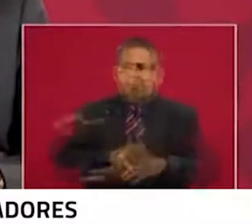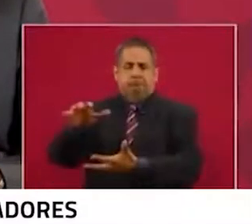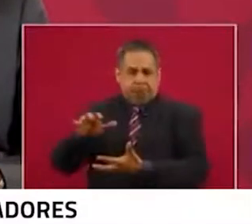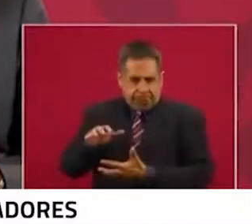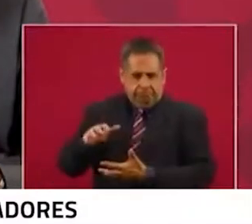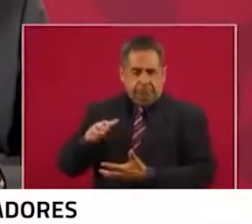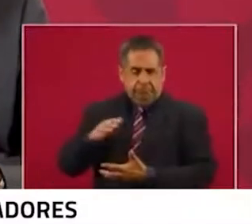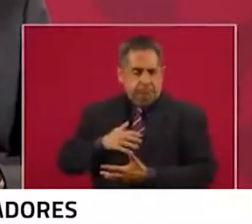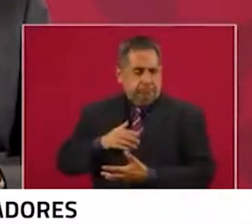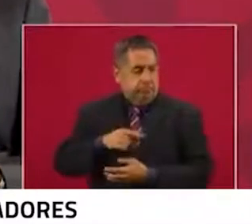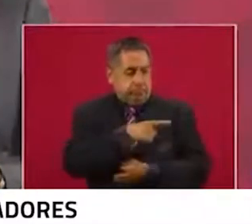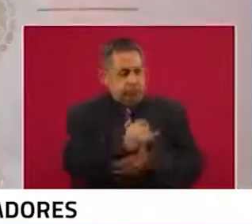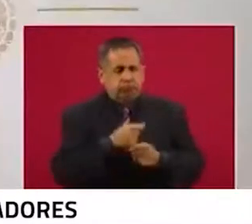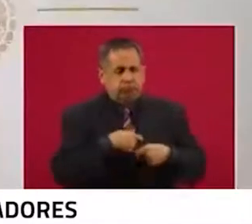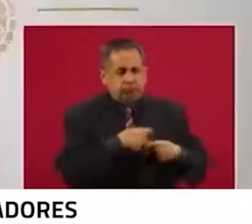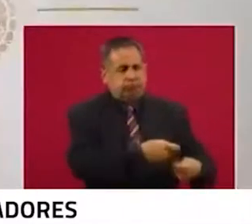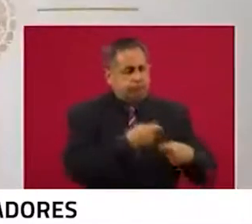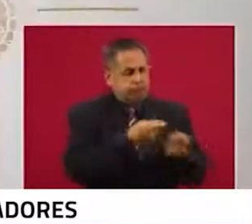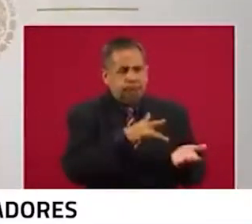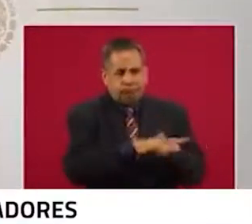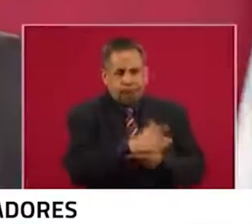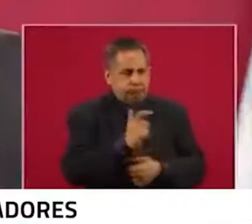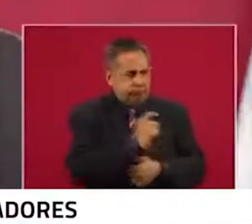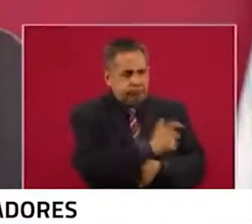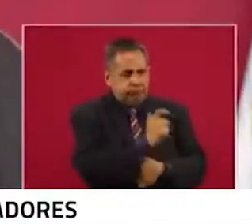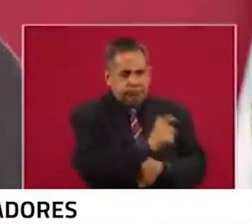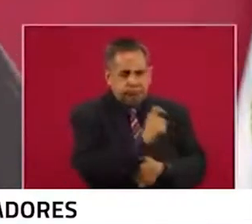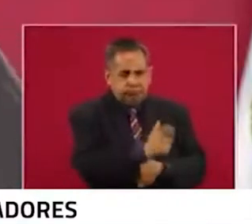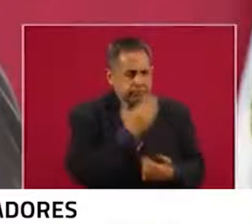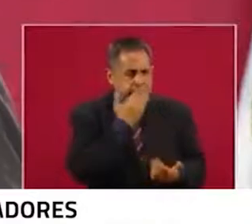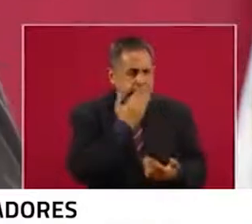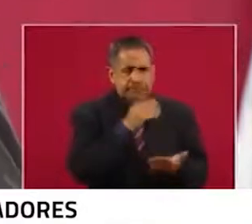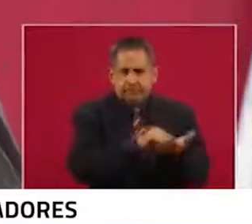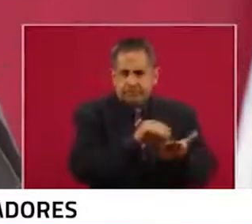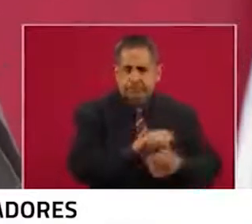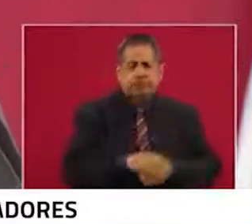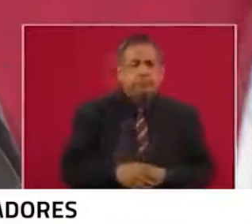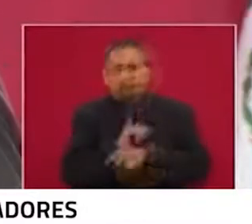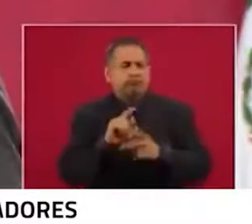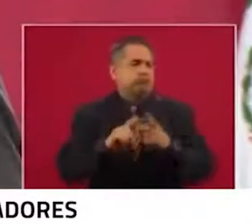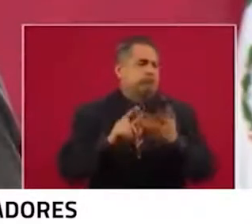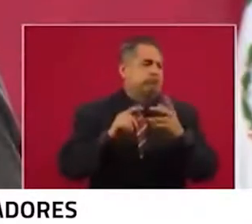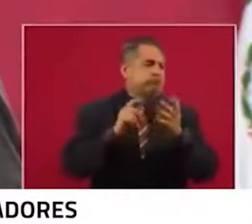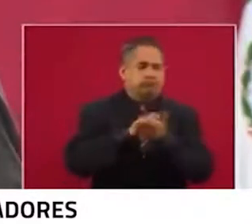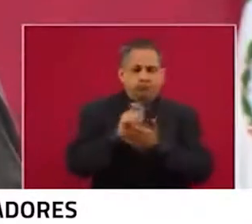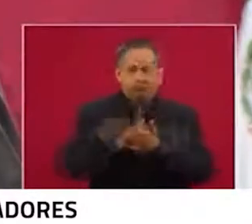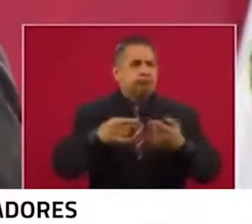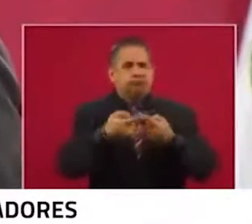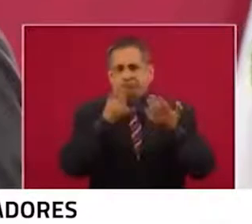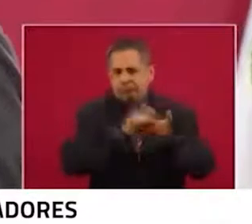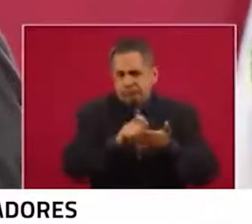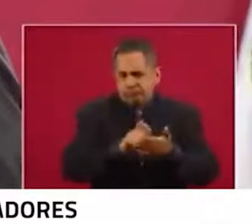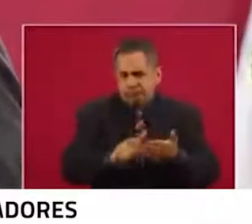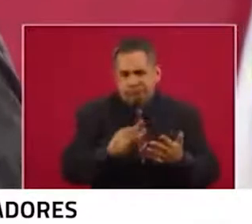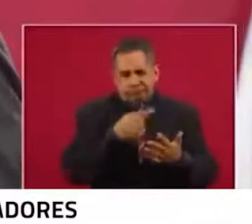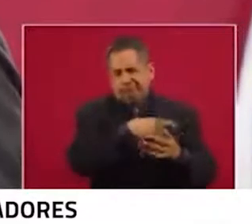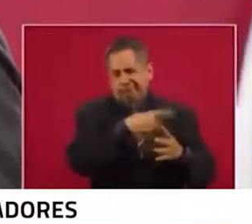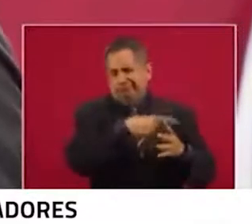recibiendo sus apoyos. Los artistas, escritores, intelectuales que